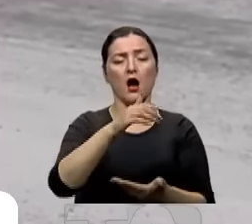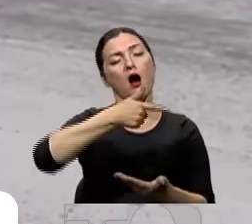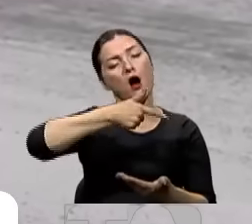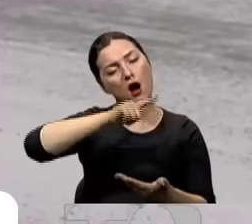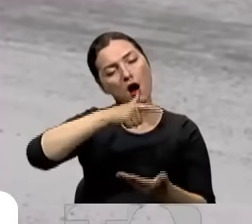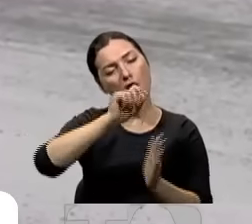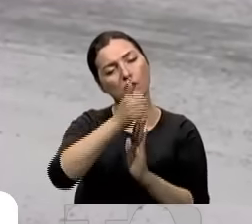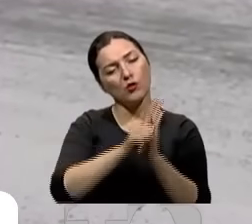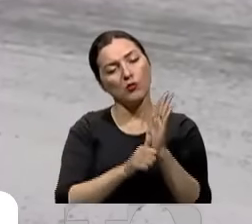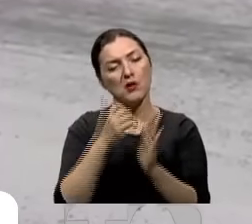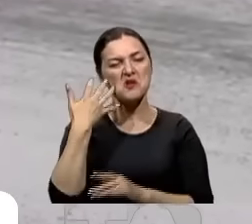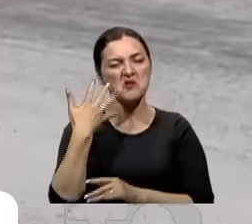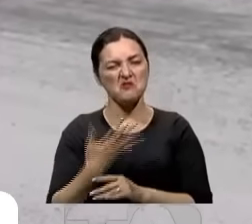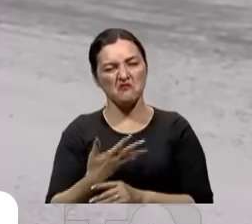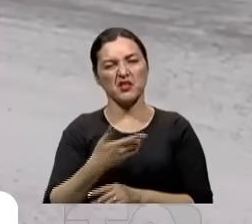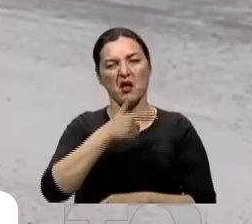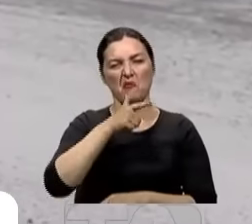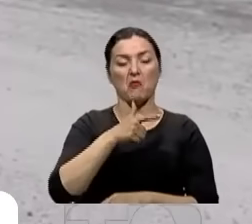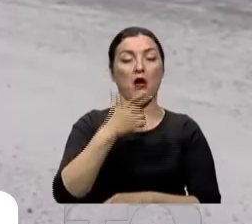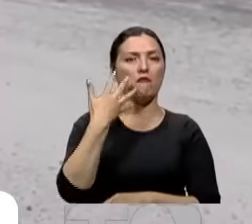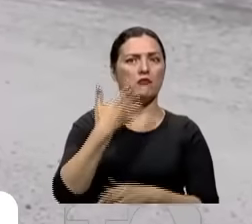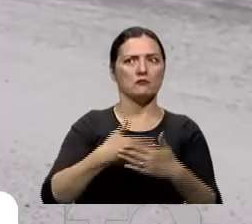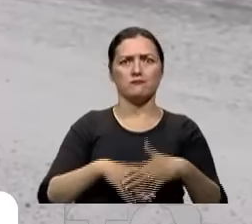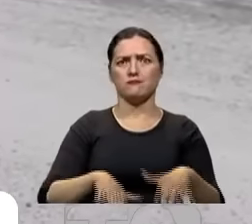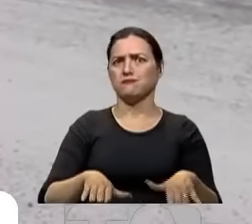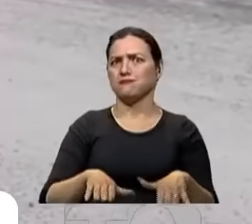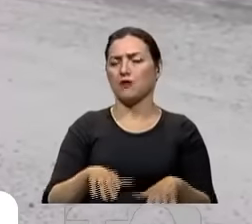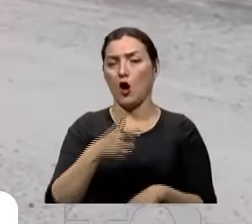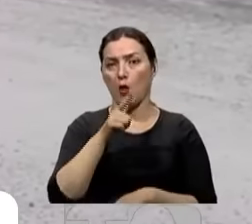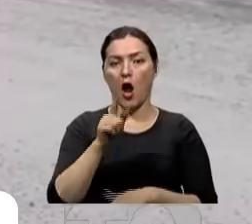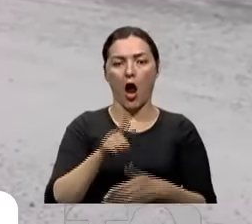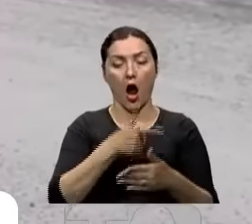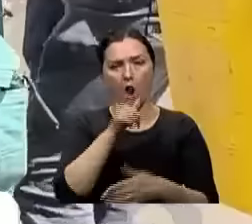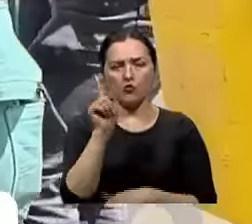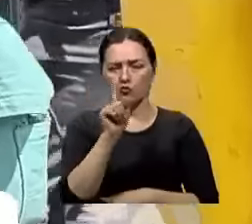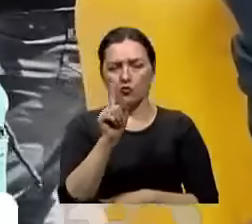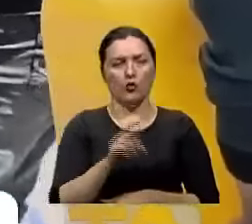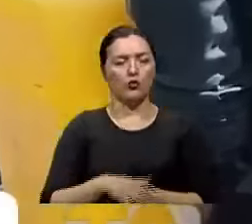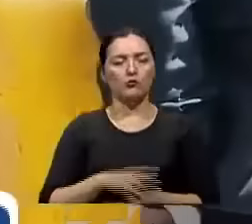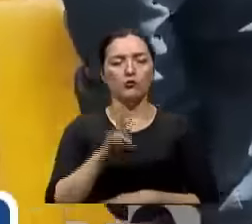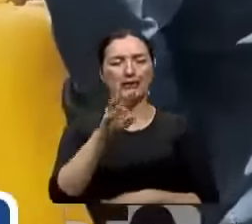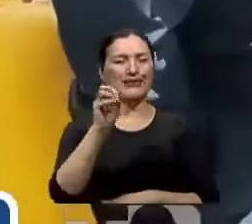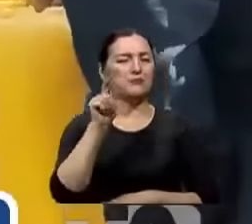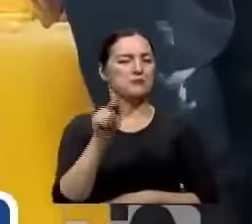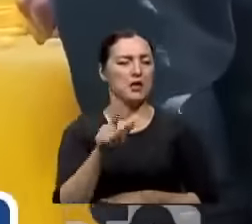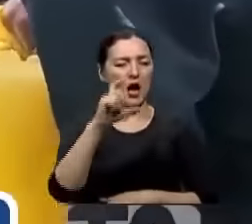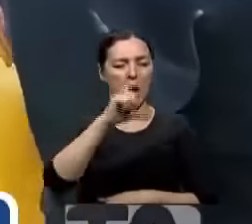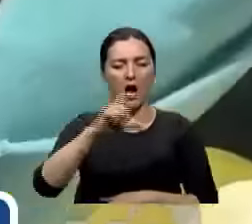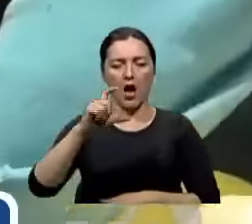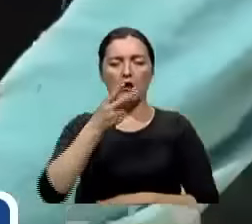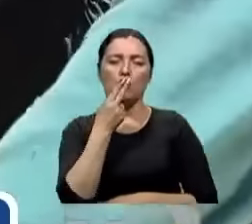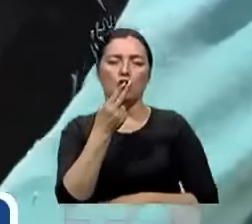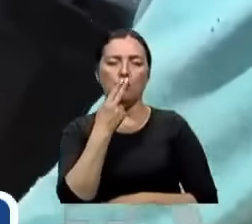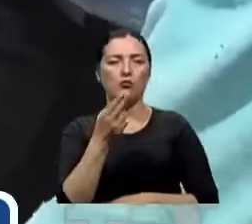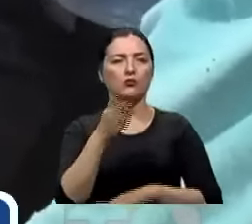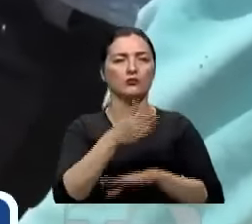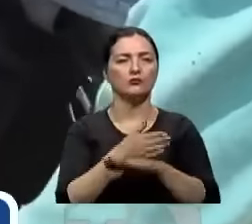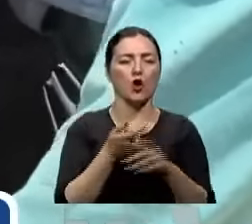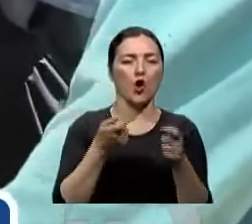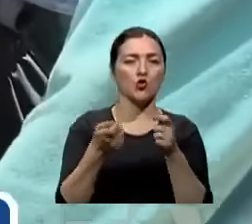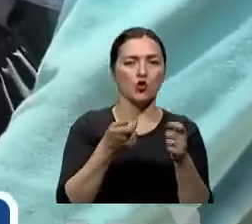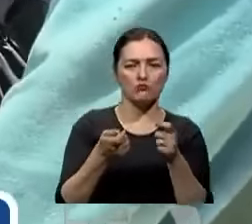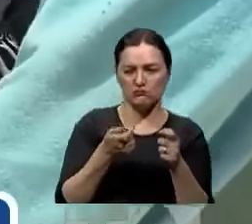bebidas caducadas, no alcohólicas y aproximadamente 27.000 cigarrillos decomisados. Estos productos fueron incautados durante una serie